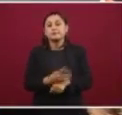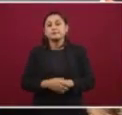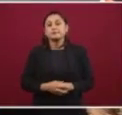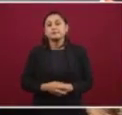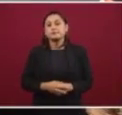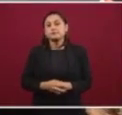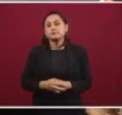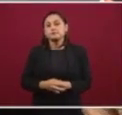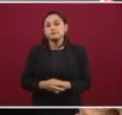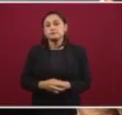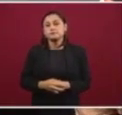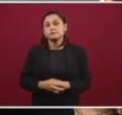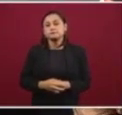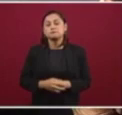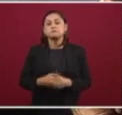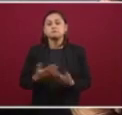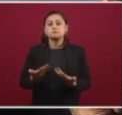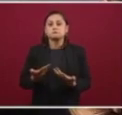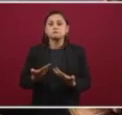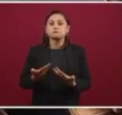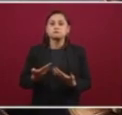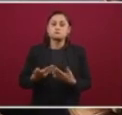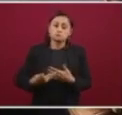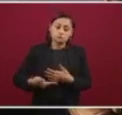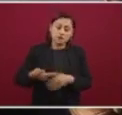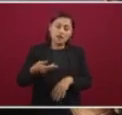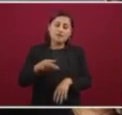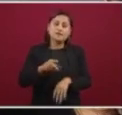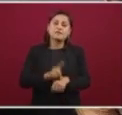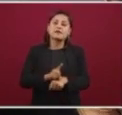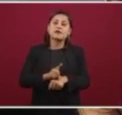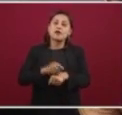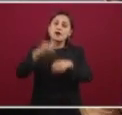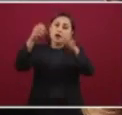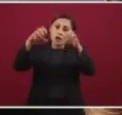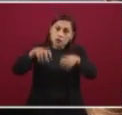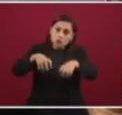se espera de lluvias y